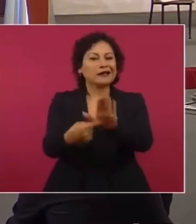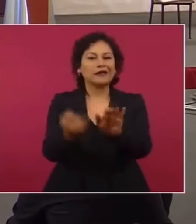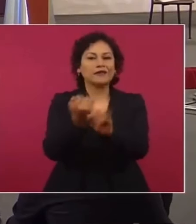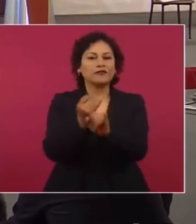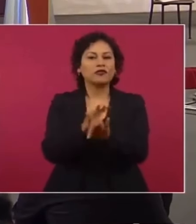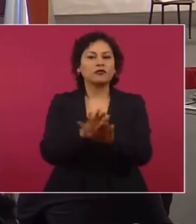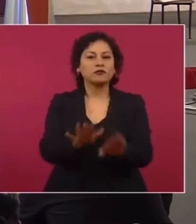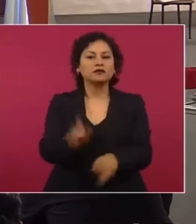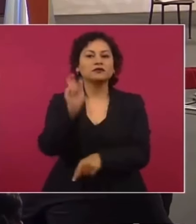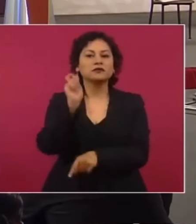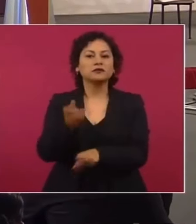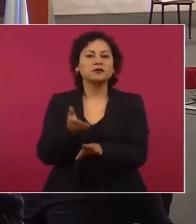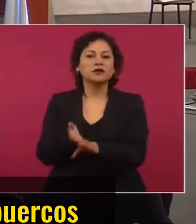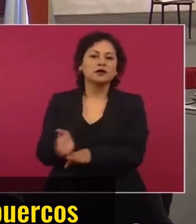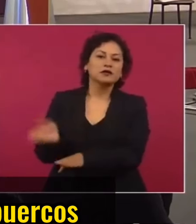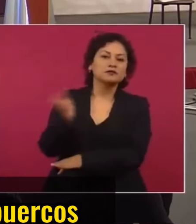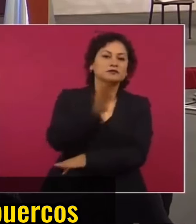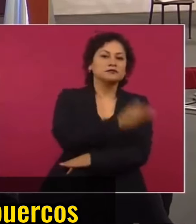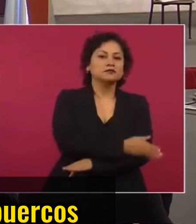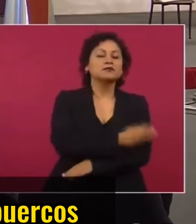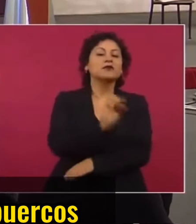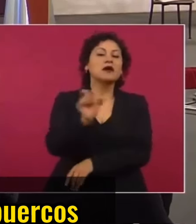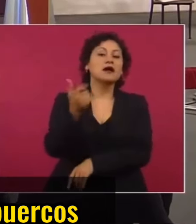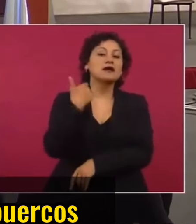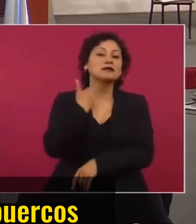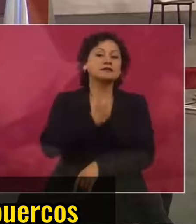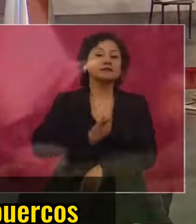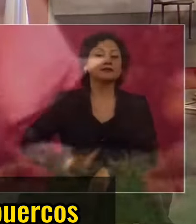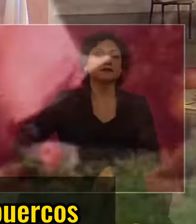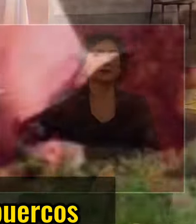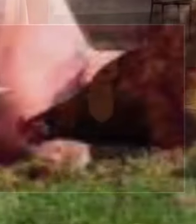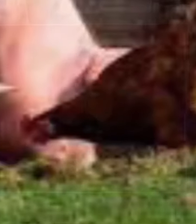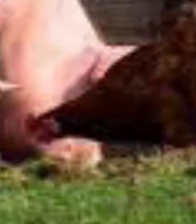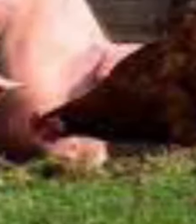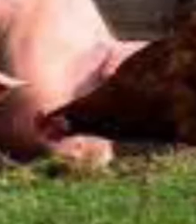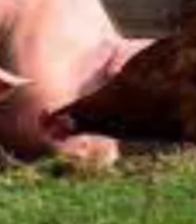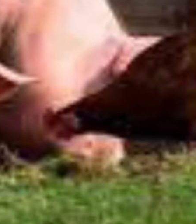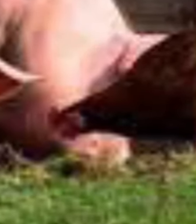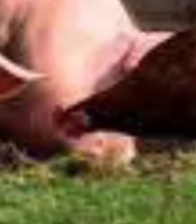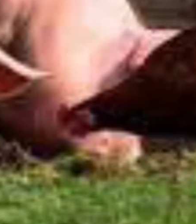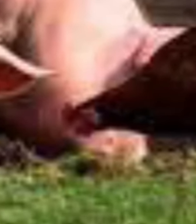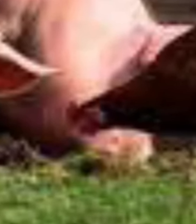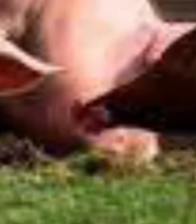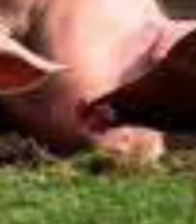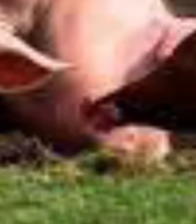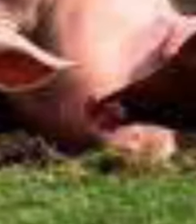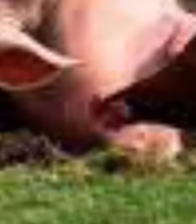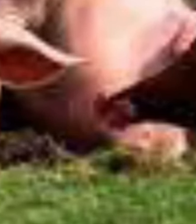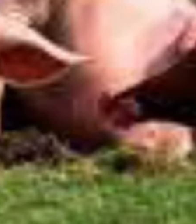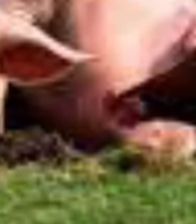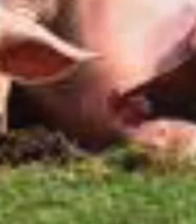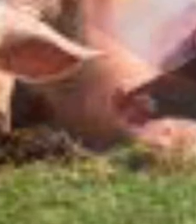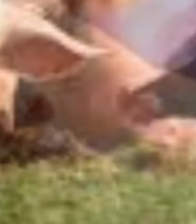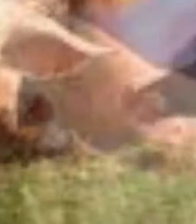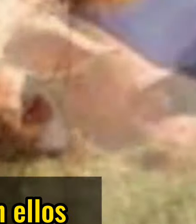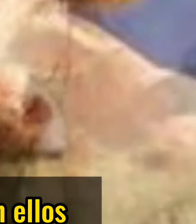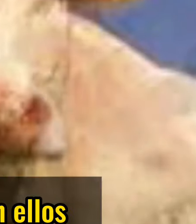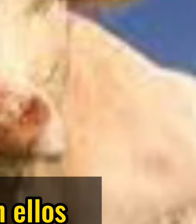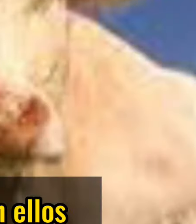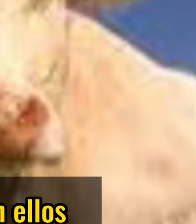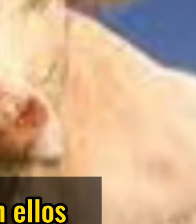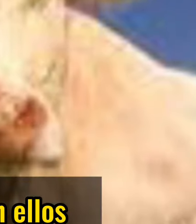llamado Avimex, que por cierto ha trabajado siempre con medicinas para puercos, gallinas y vacas. Nunca de humanos.